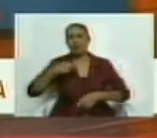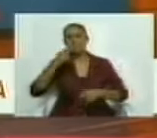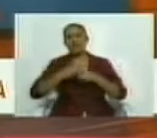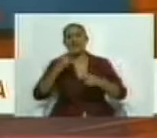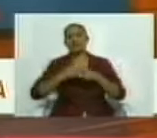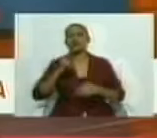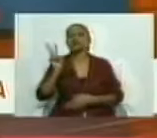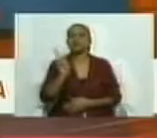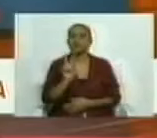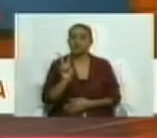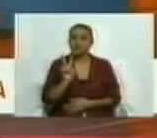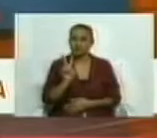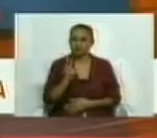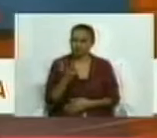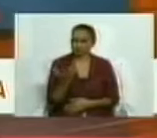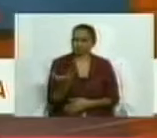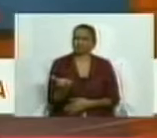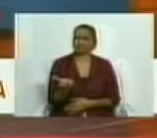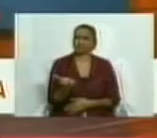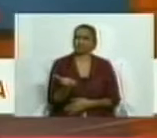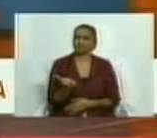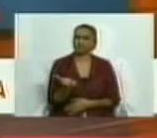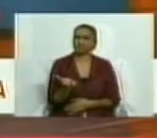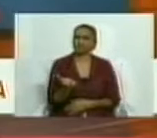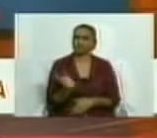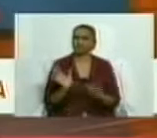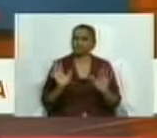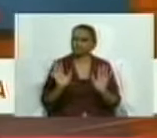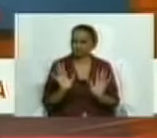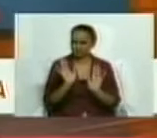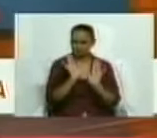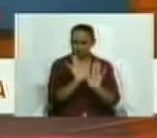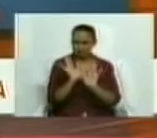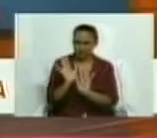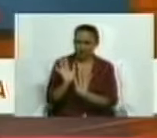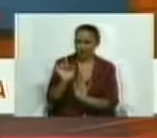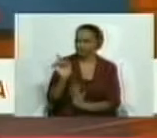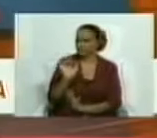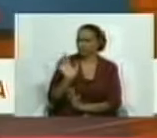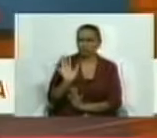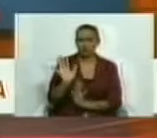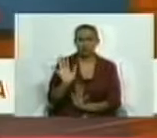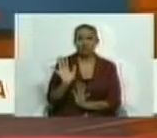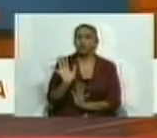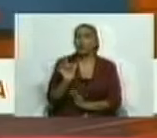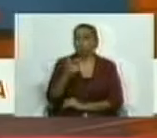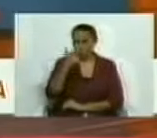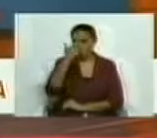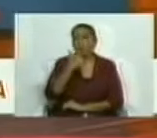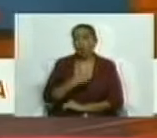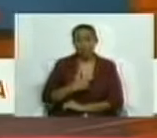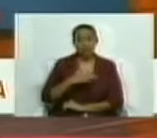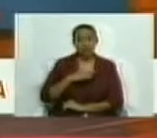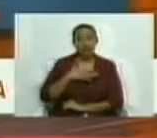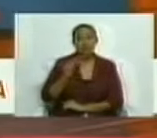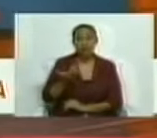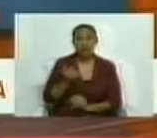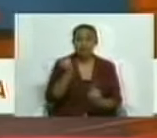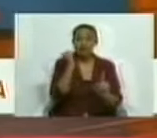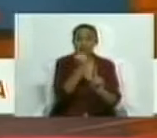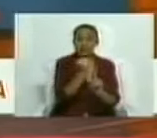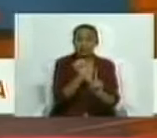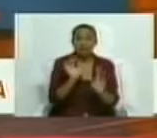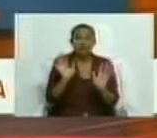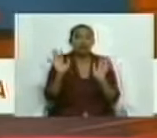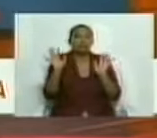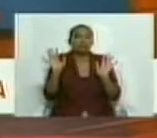un sujeto comete un lamentable asesinato y ya de inmediatamente